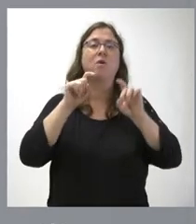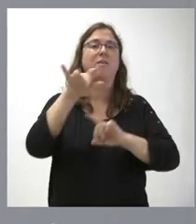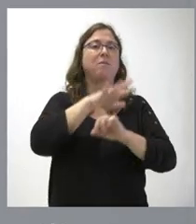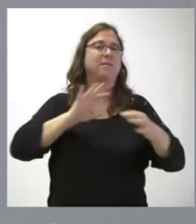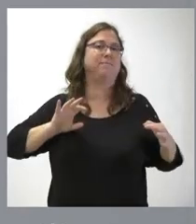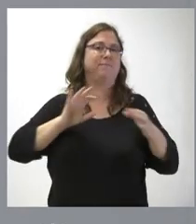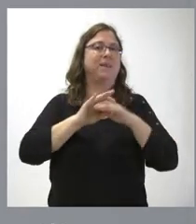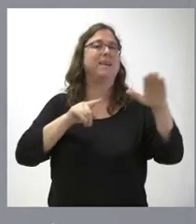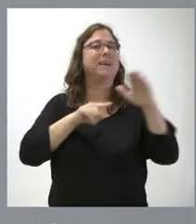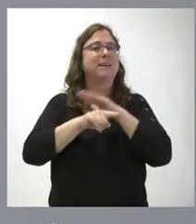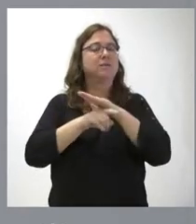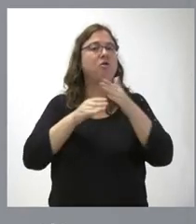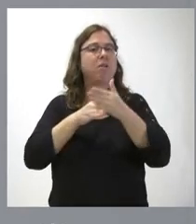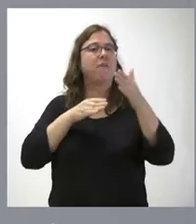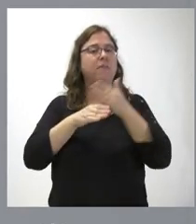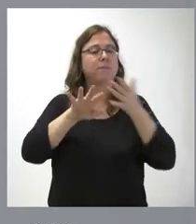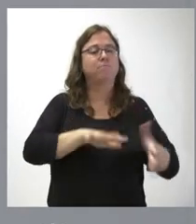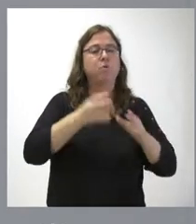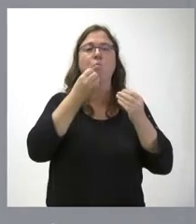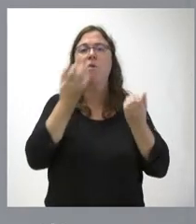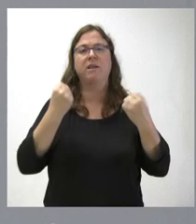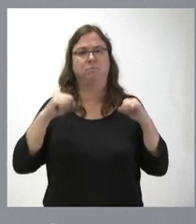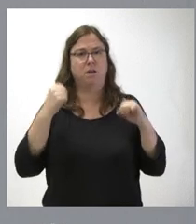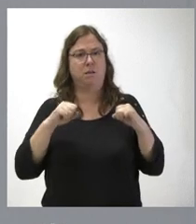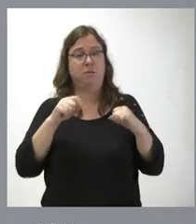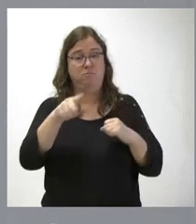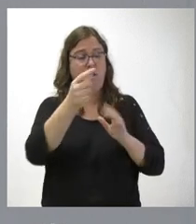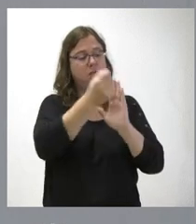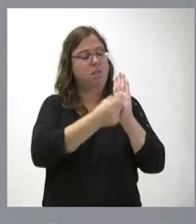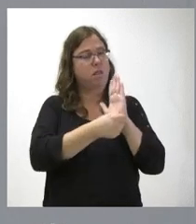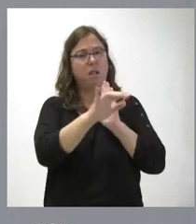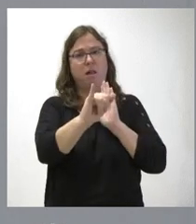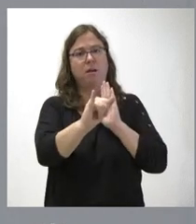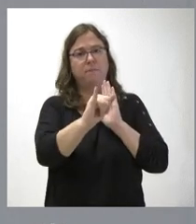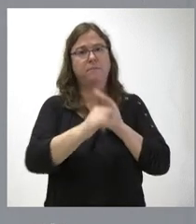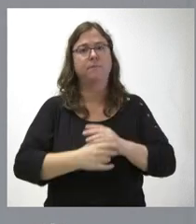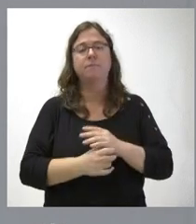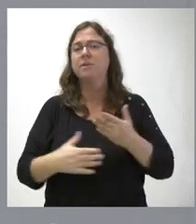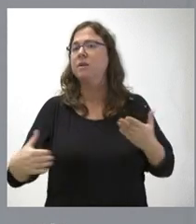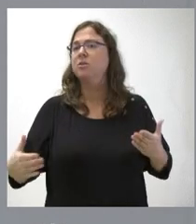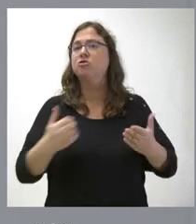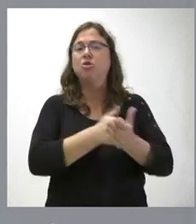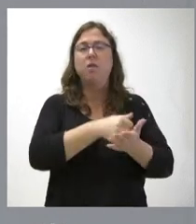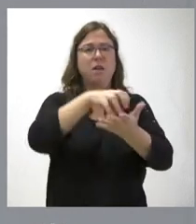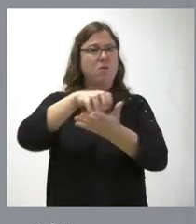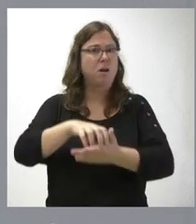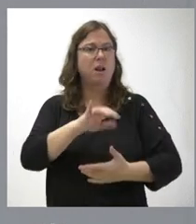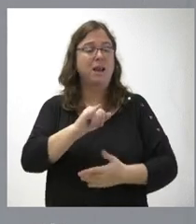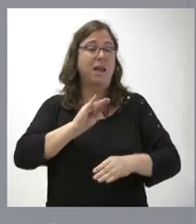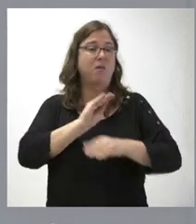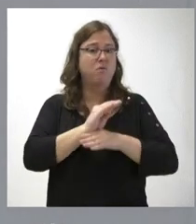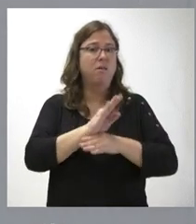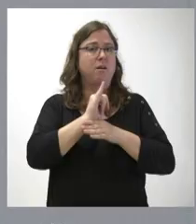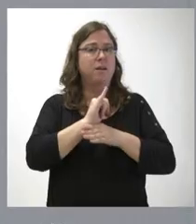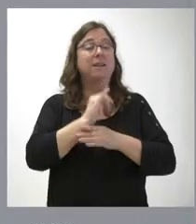a la gestión mediante la implantación de buenas prácticas tienen ustedes el detalle de todas las entidades locales que reciben esta ayuda